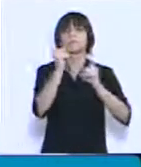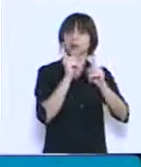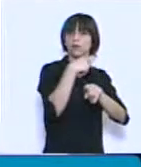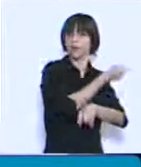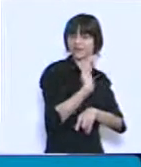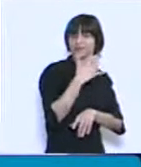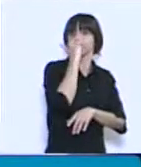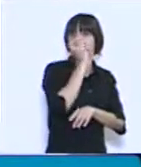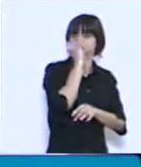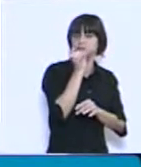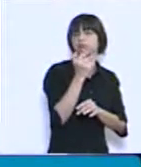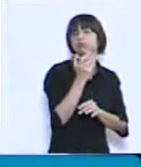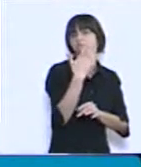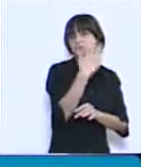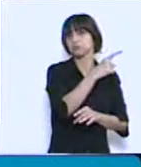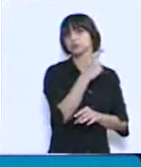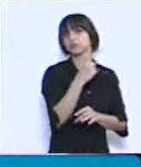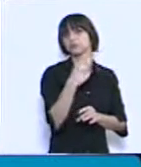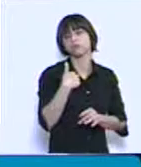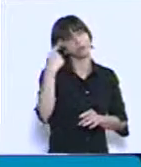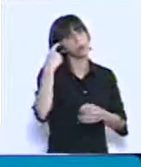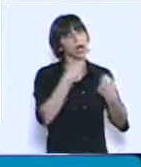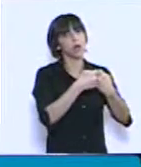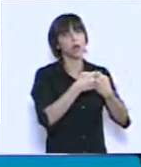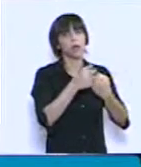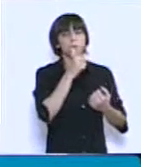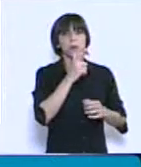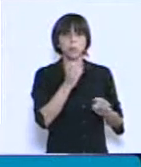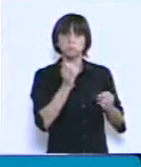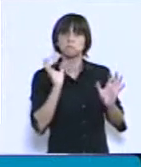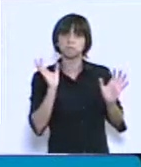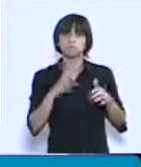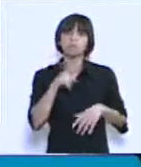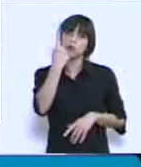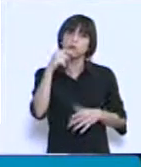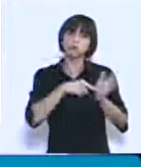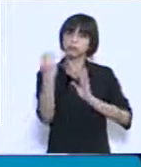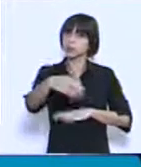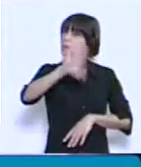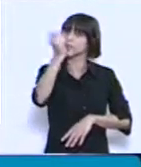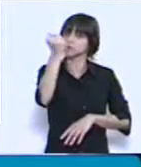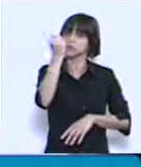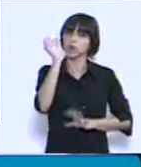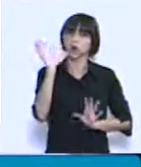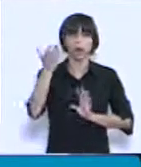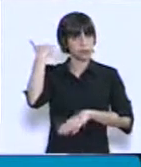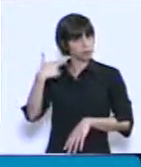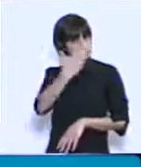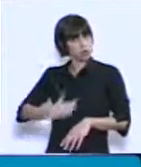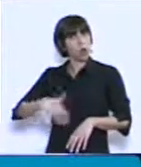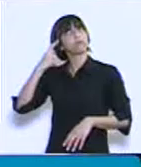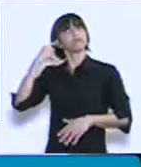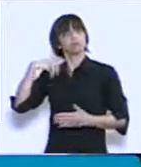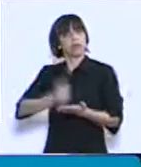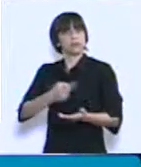informante y que es bueno, y que a mi criterio es la medida más importante que ha tomado el gobierno, que